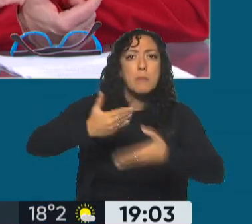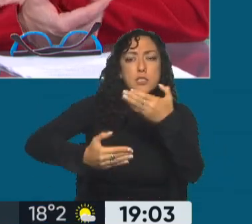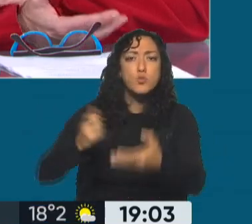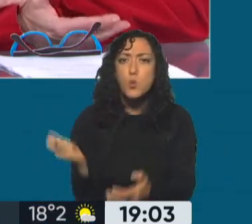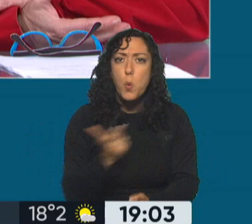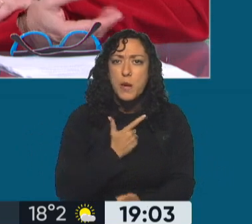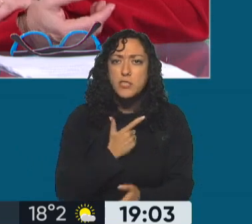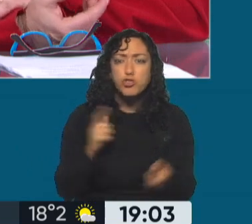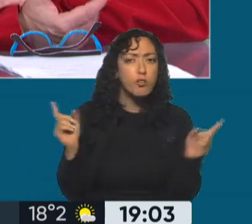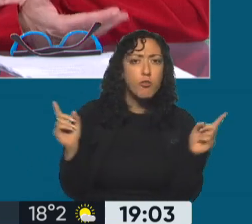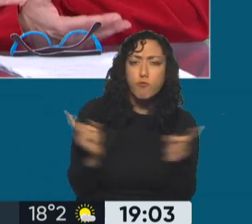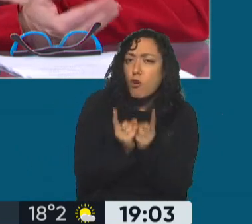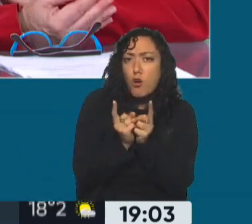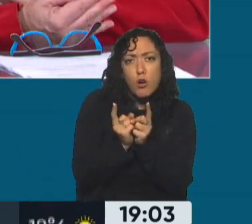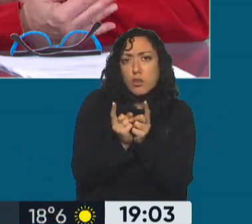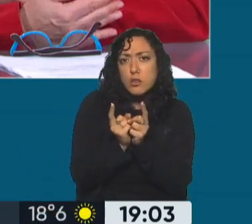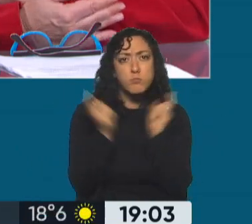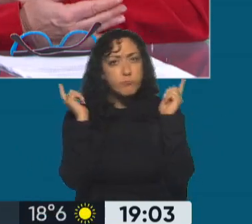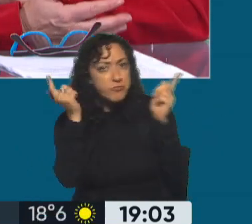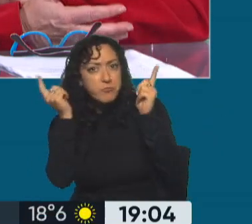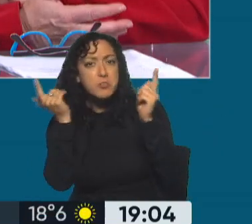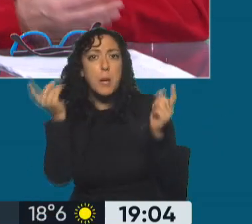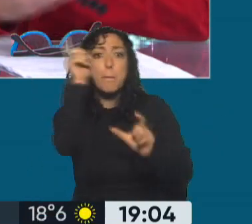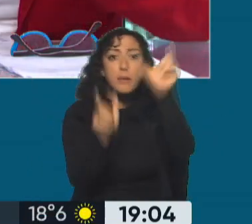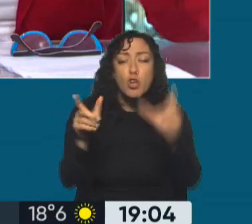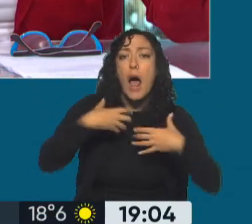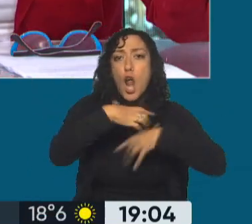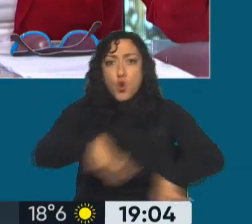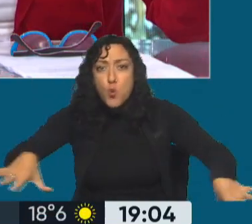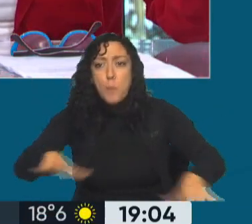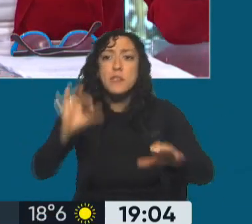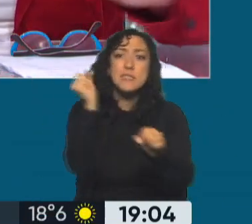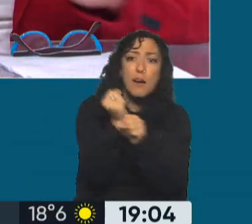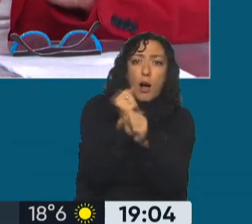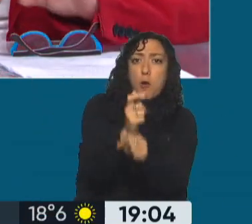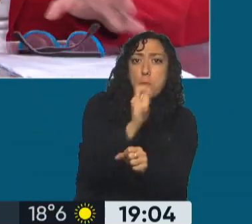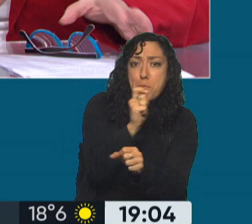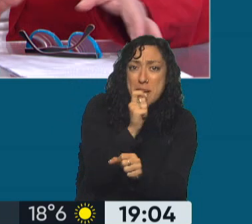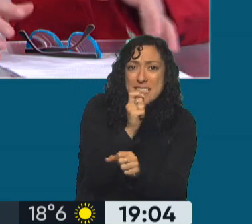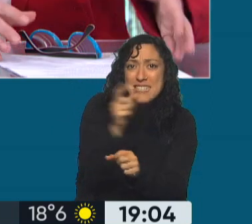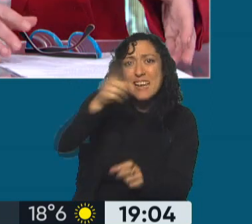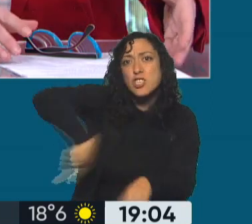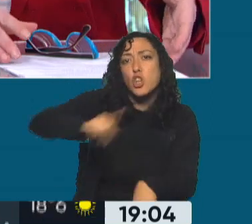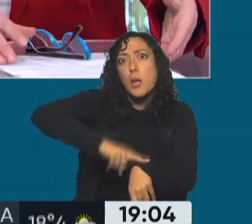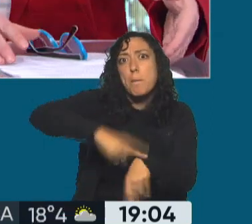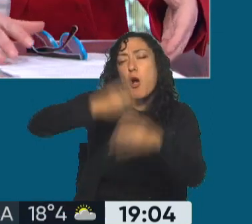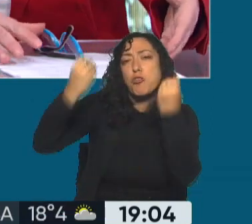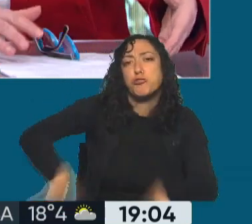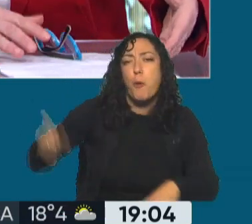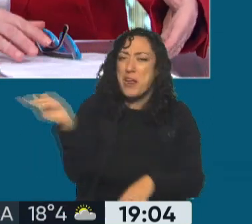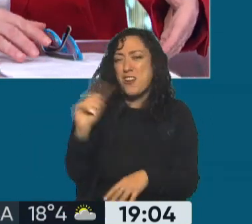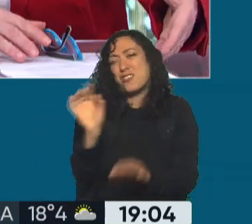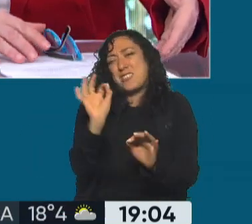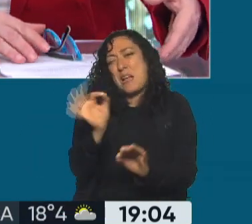son cortas, entretenidas. Sabemos que los y las estudiantes y trabajadores de prensa no tienen demasiado tiempo para